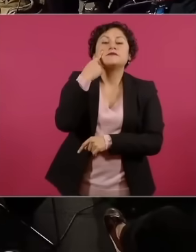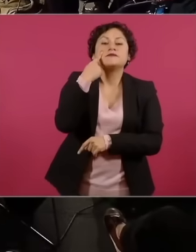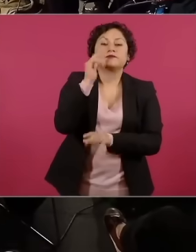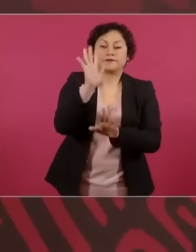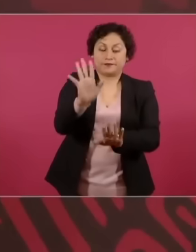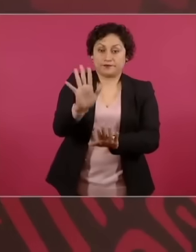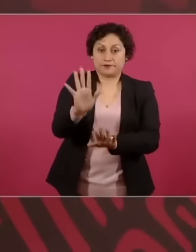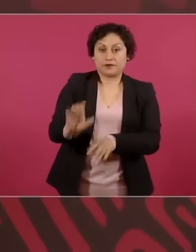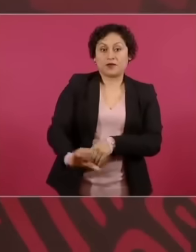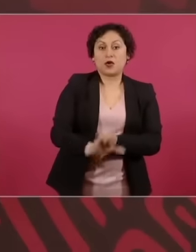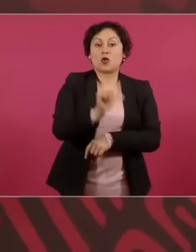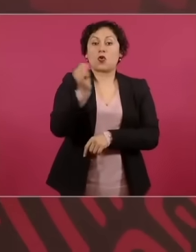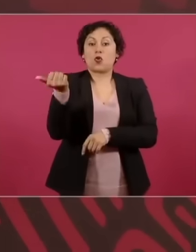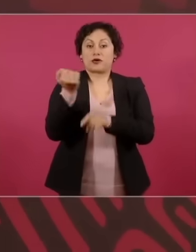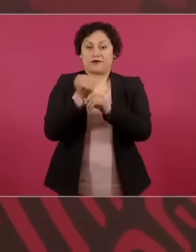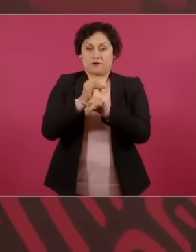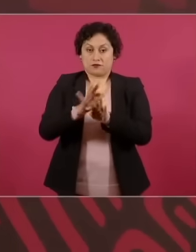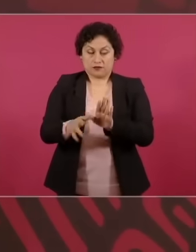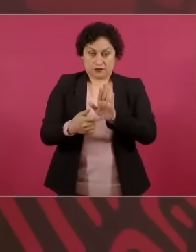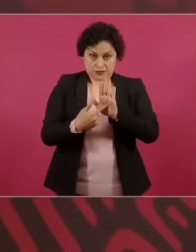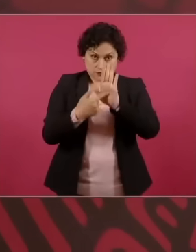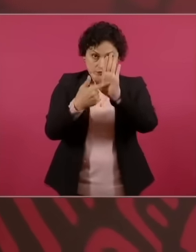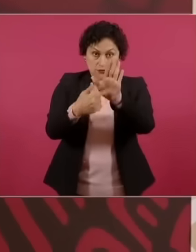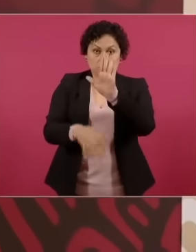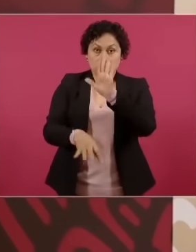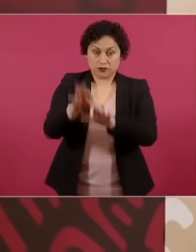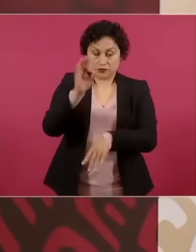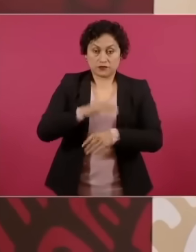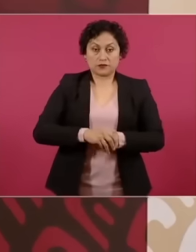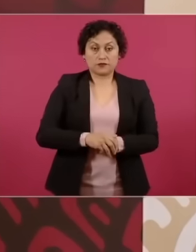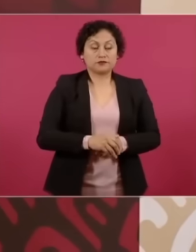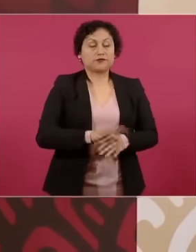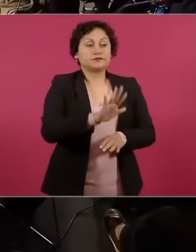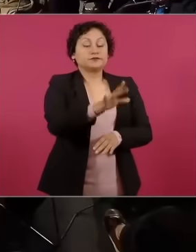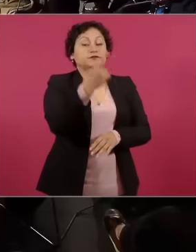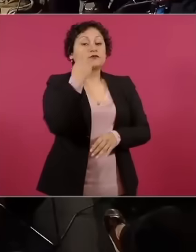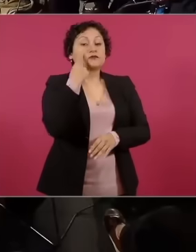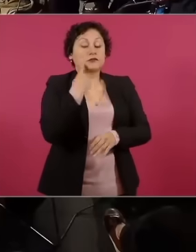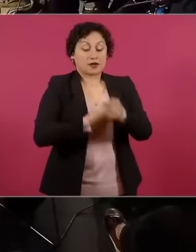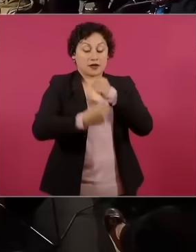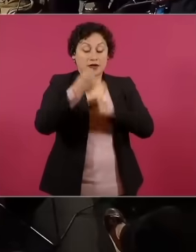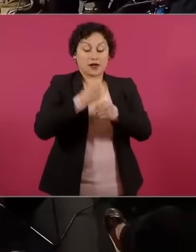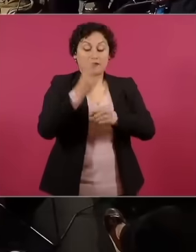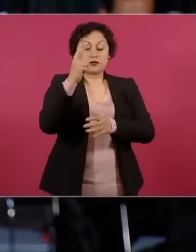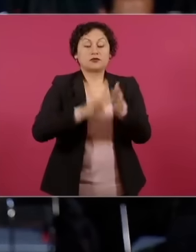otros datos? Porque… Sus datos, en el 2023 hubo